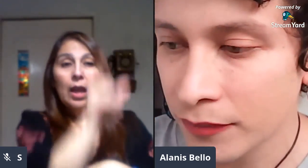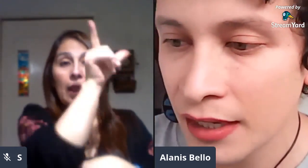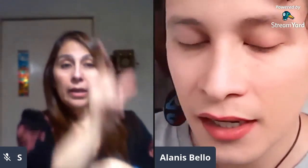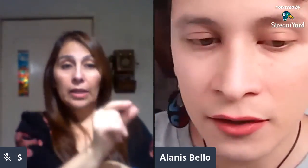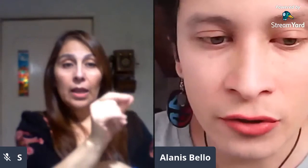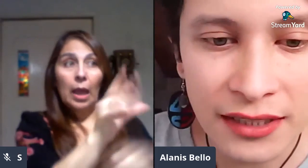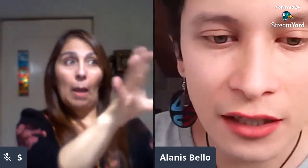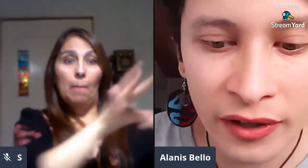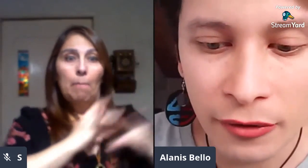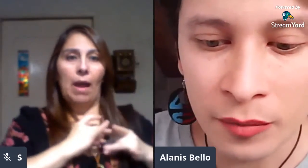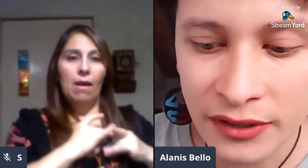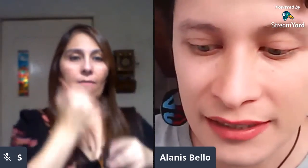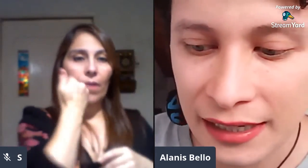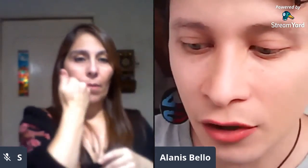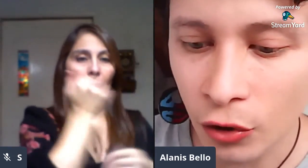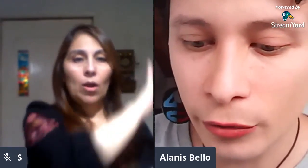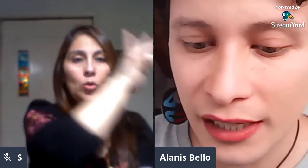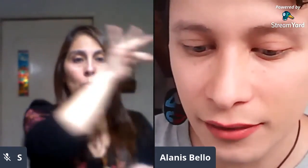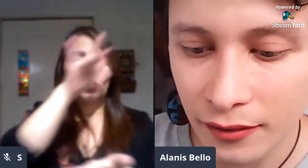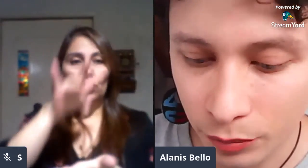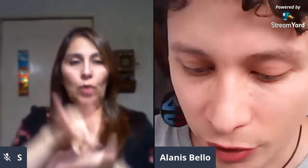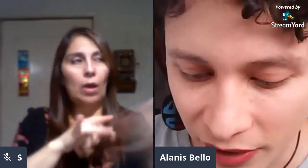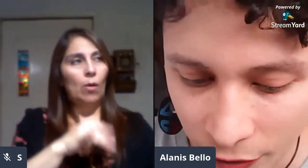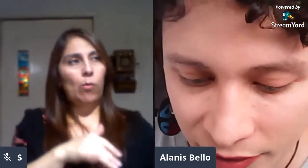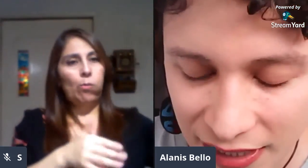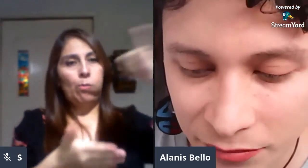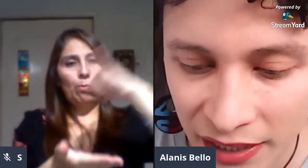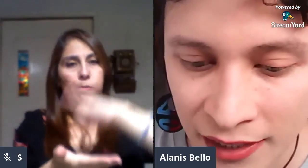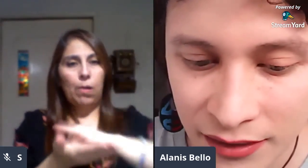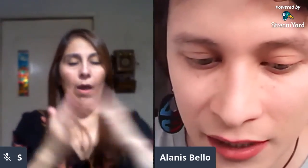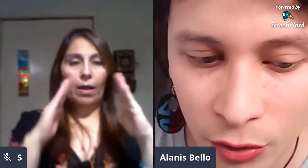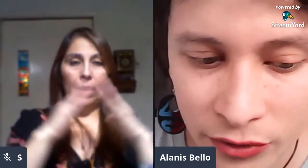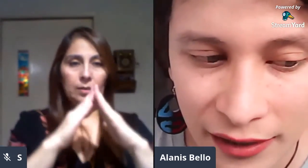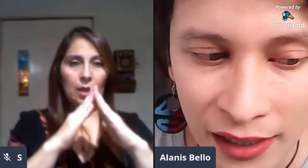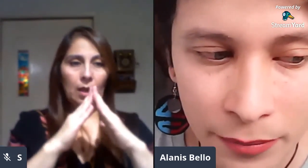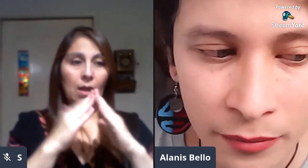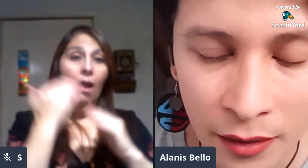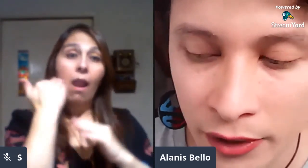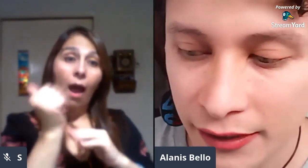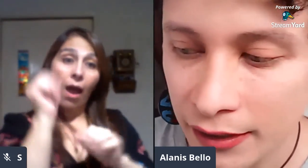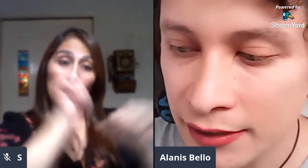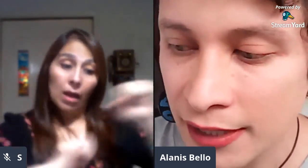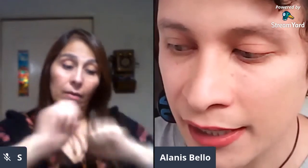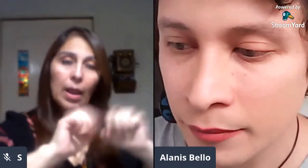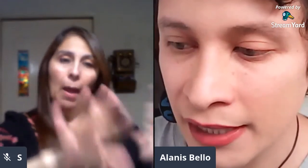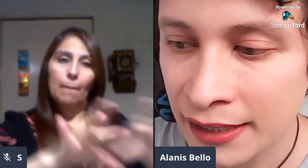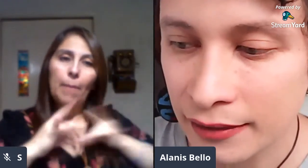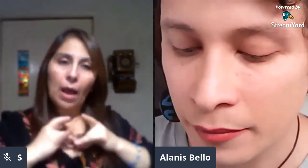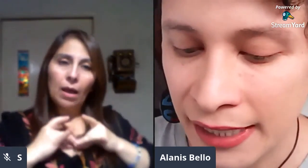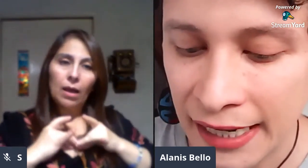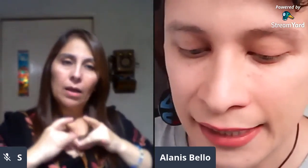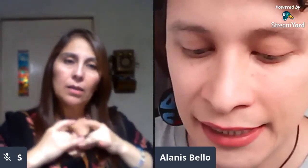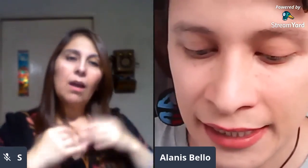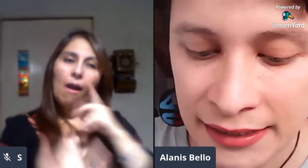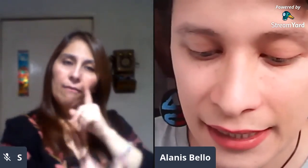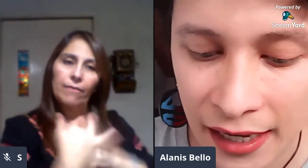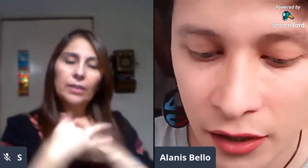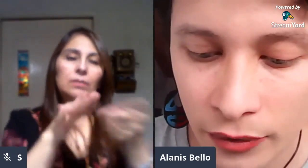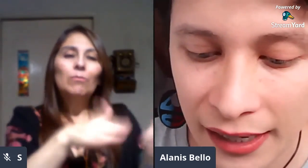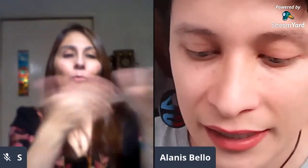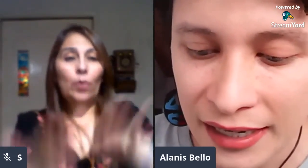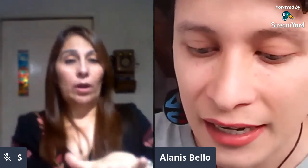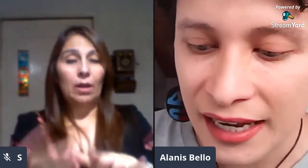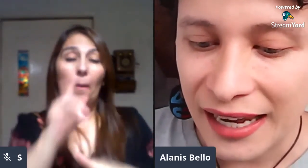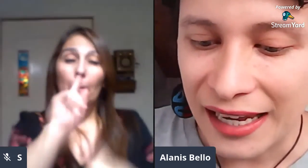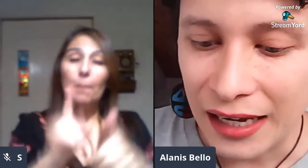mujer. Entonces, lo que vemos es que el COVID, por medio de esta experiencia de cómo se da la primera muerte registrada en América Latina, es que